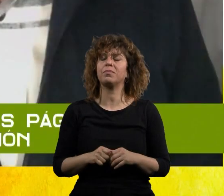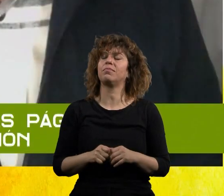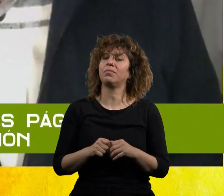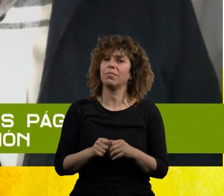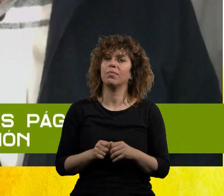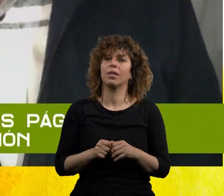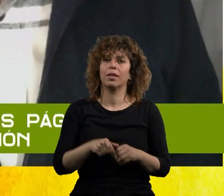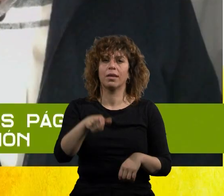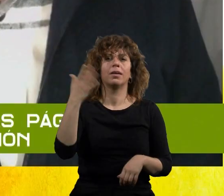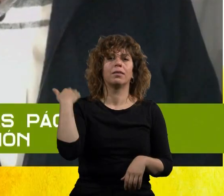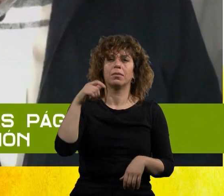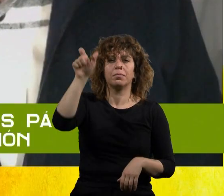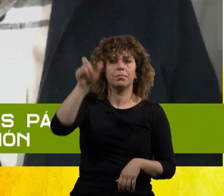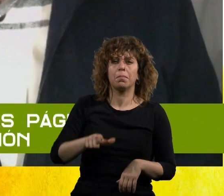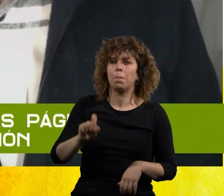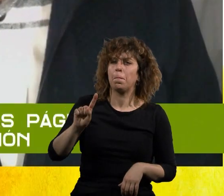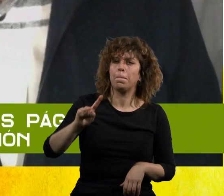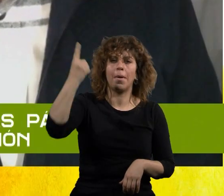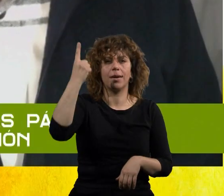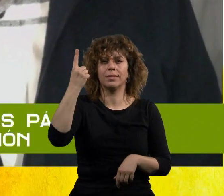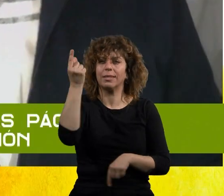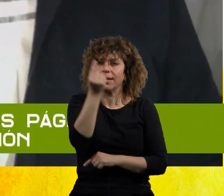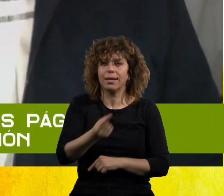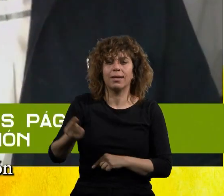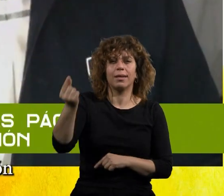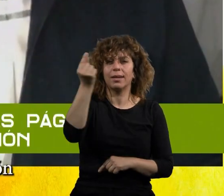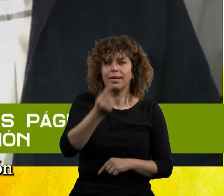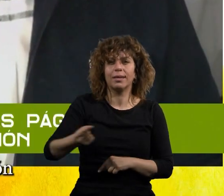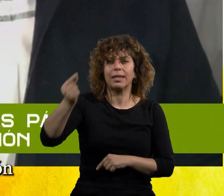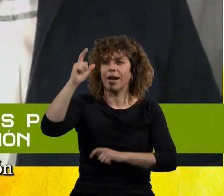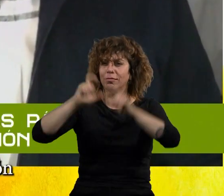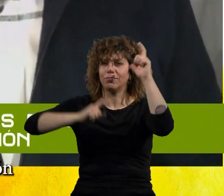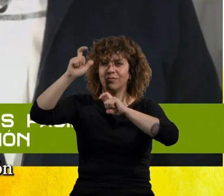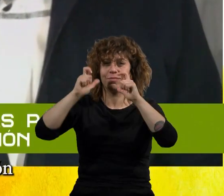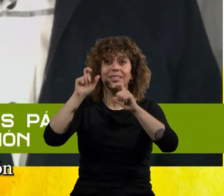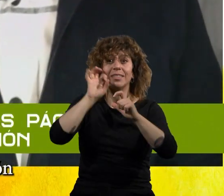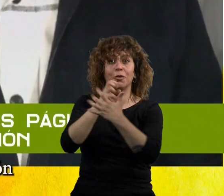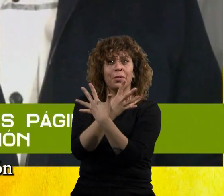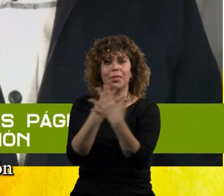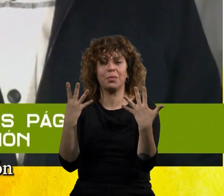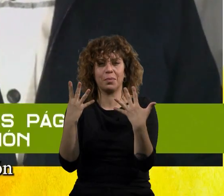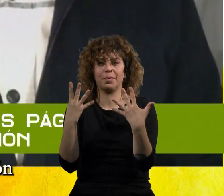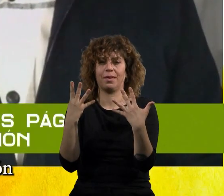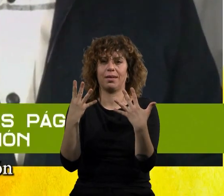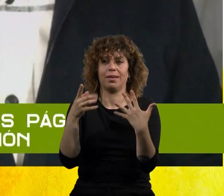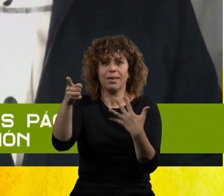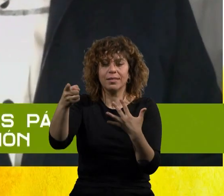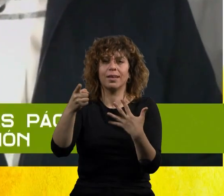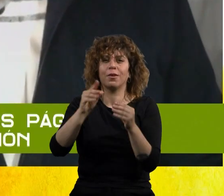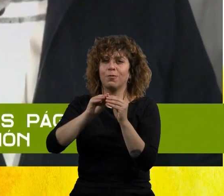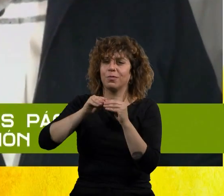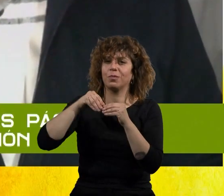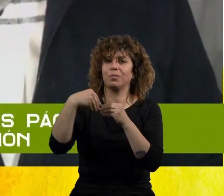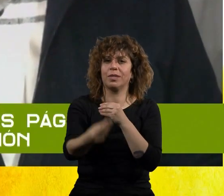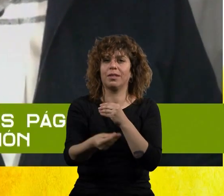Bueno, fue uno de los personajes más caricaturizados, ¿no?, del siglo XIX, y de hecho esa documentación